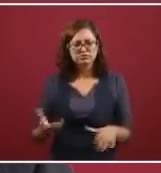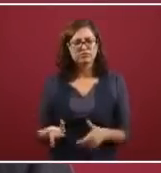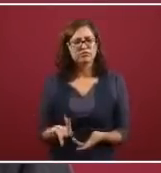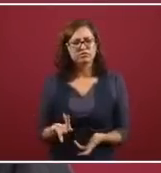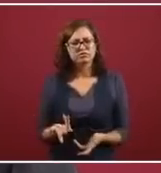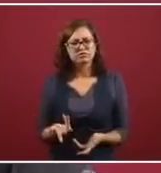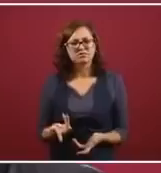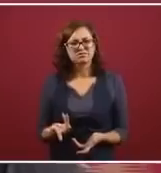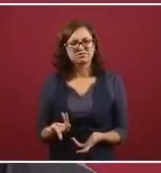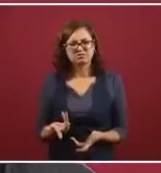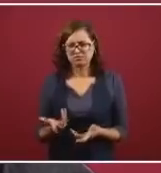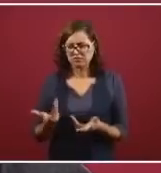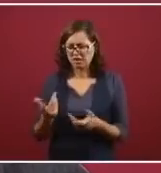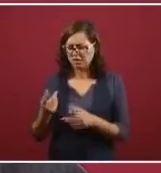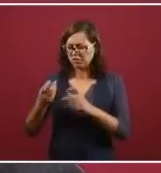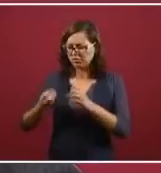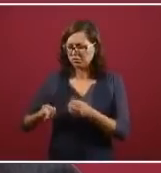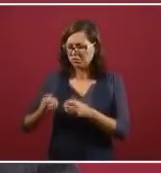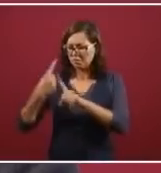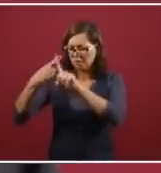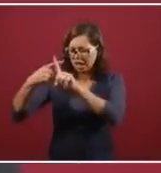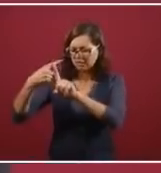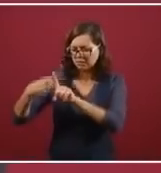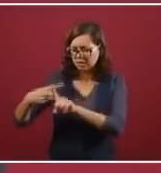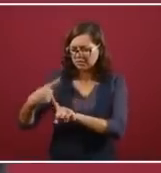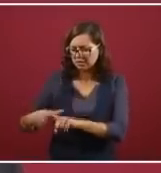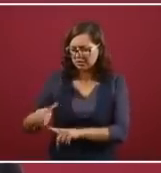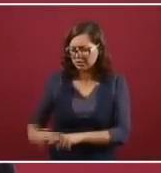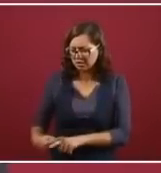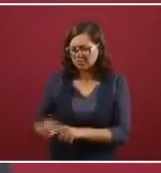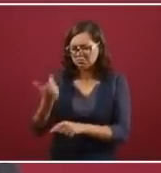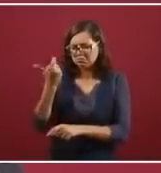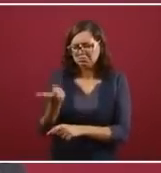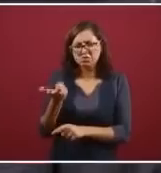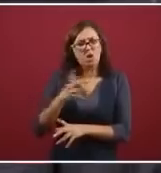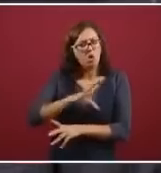¿Que no eso se suma y se le entrega